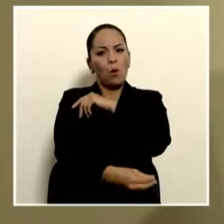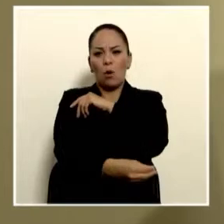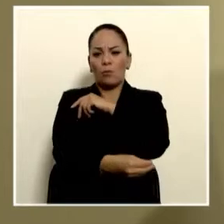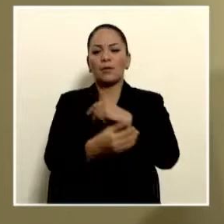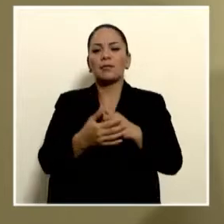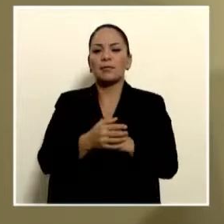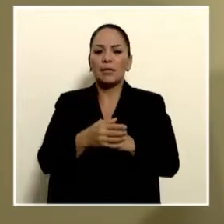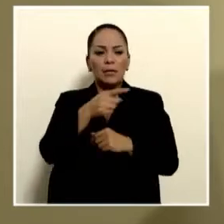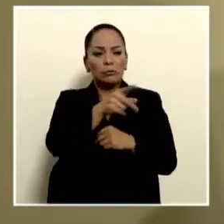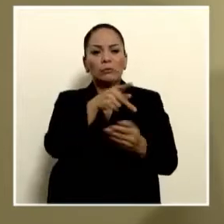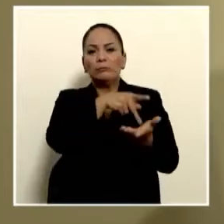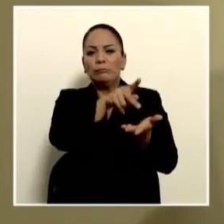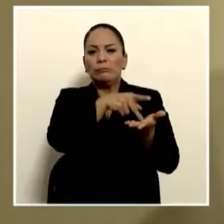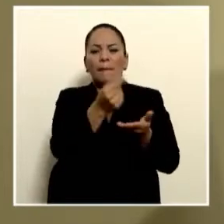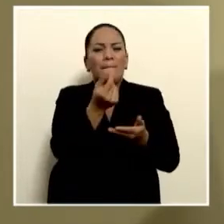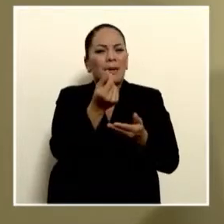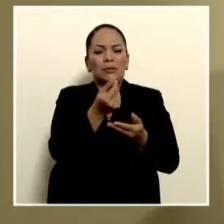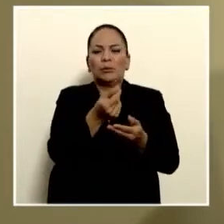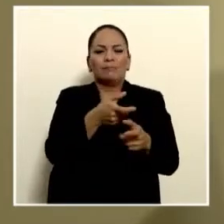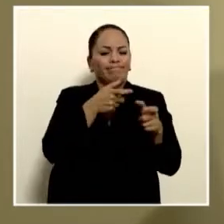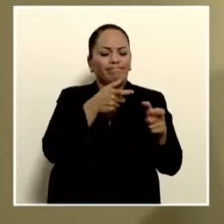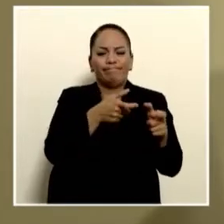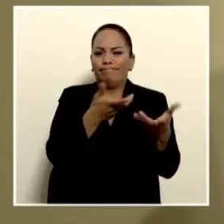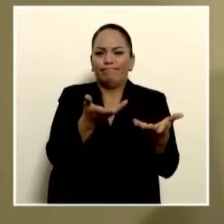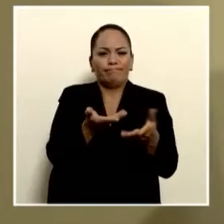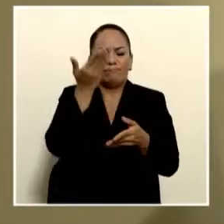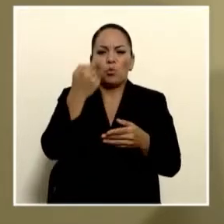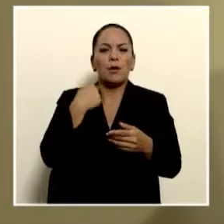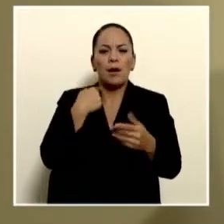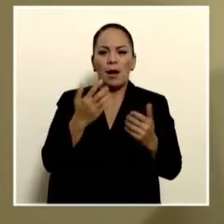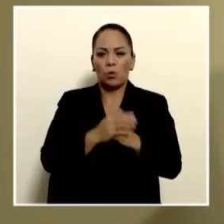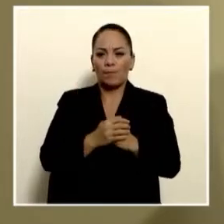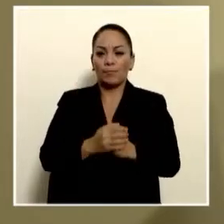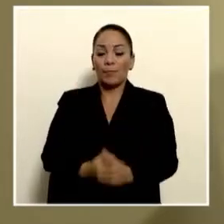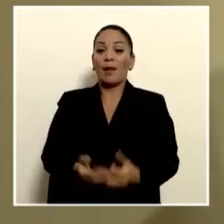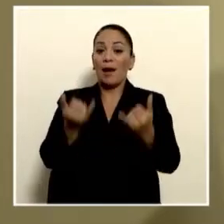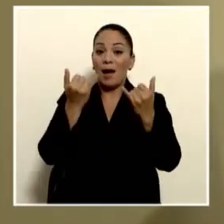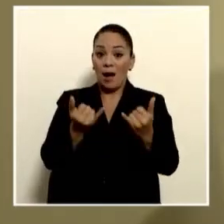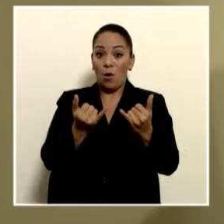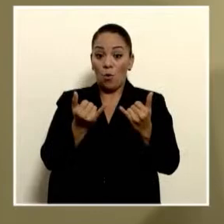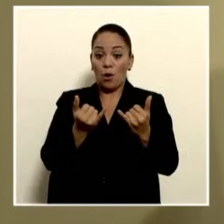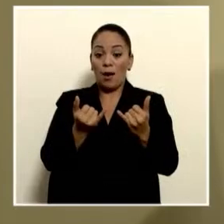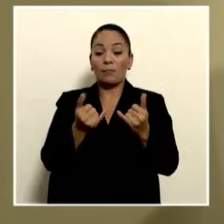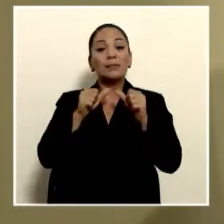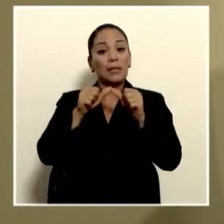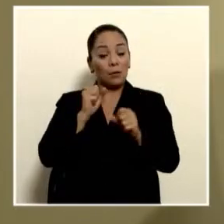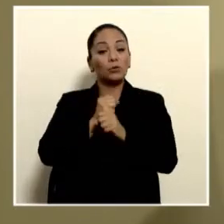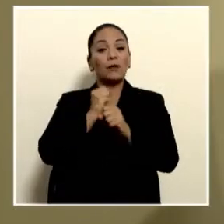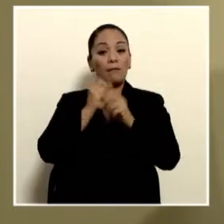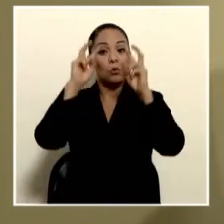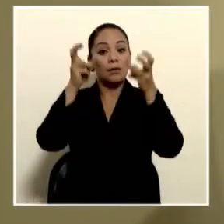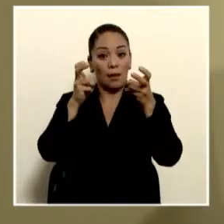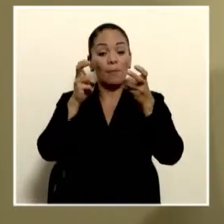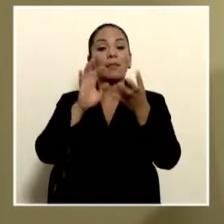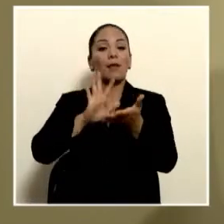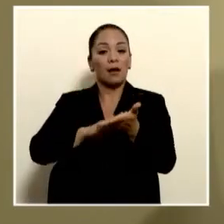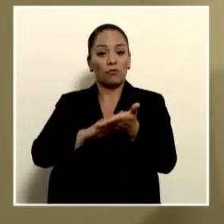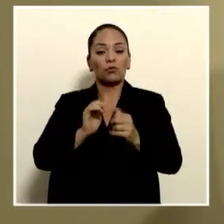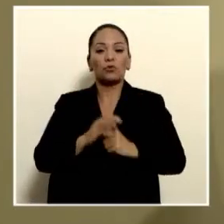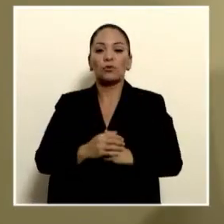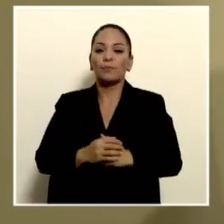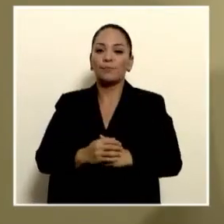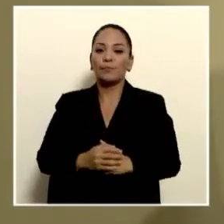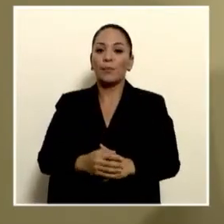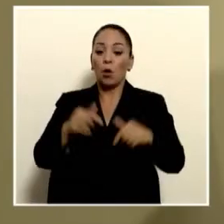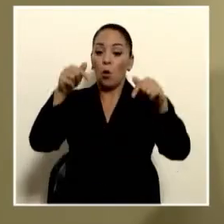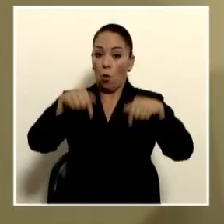haciendo que paguen precios excesivos. La ruta del arroz continúa. Este es un